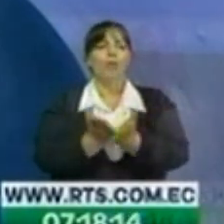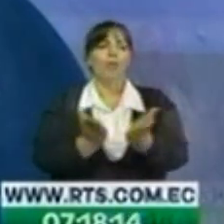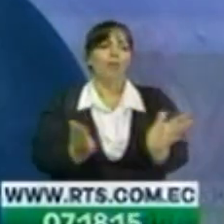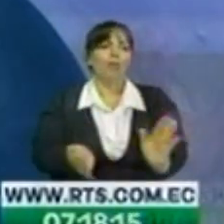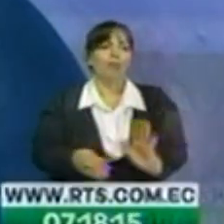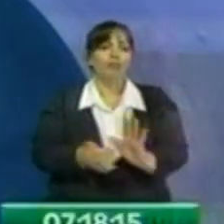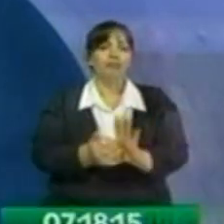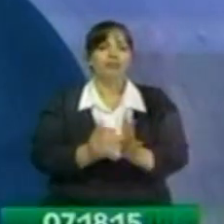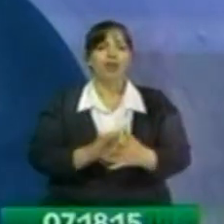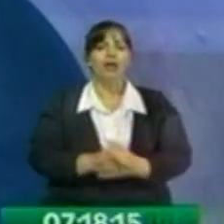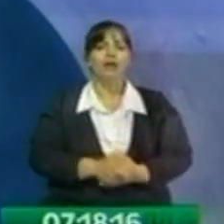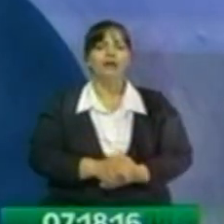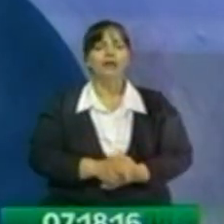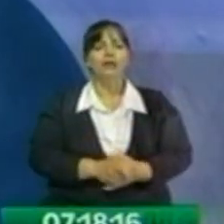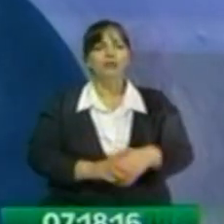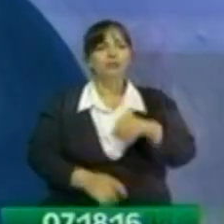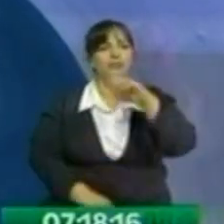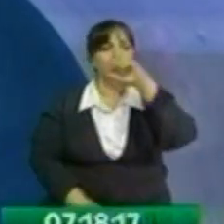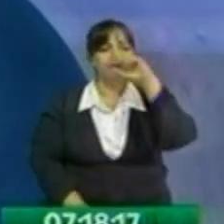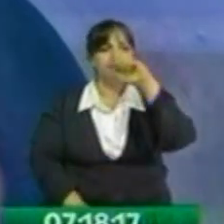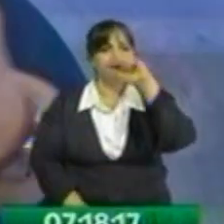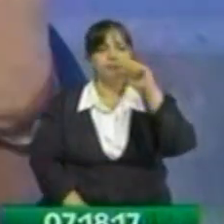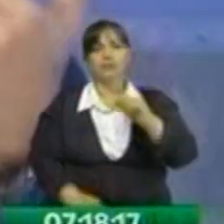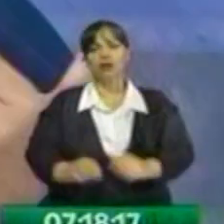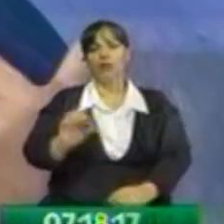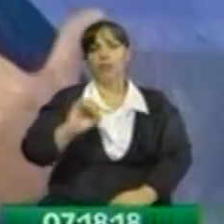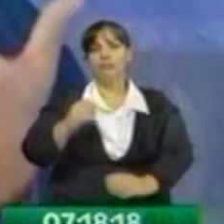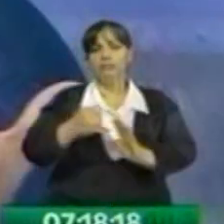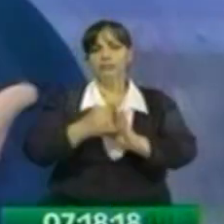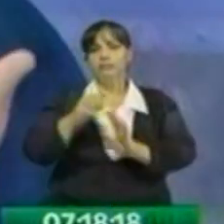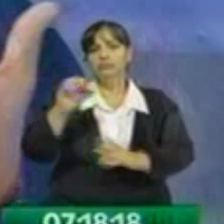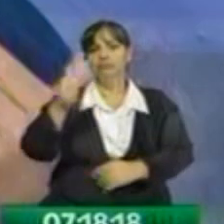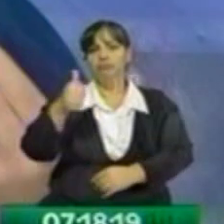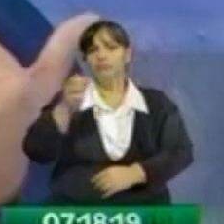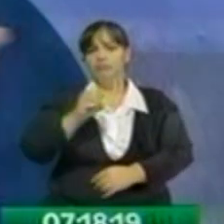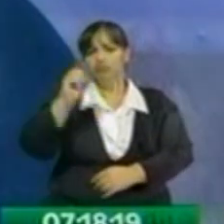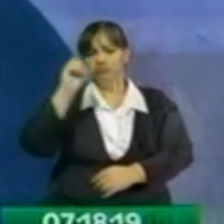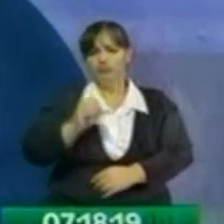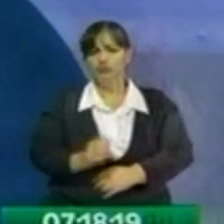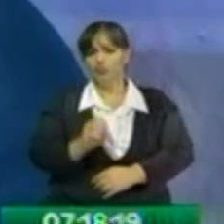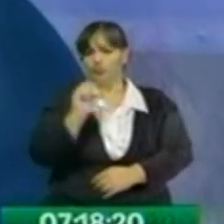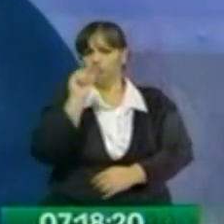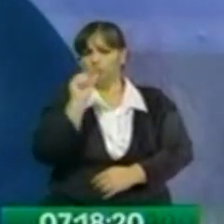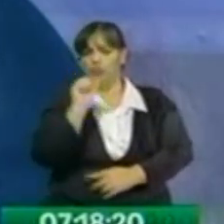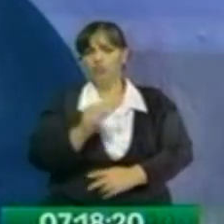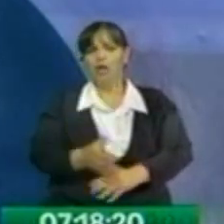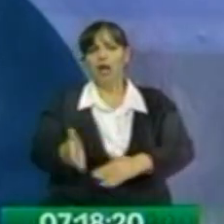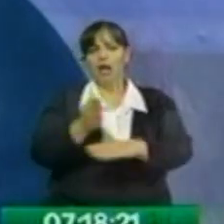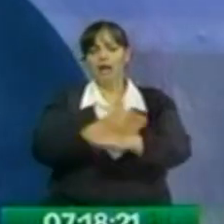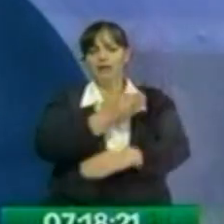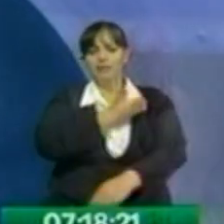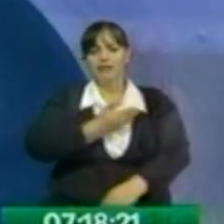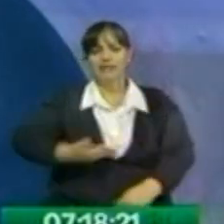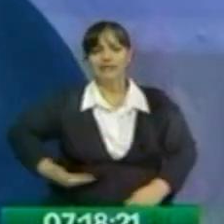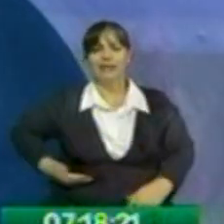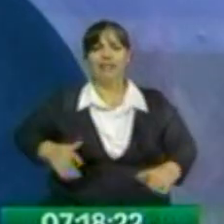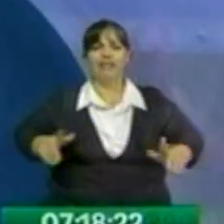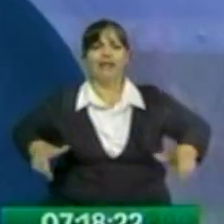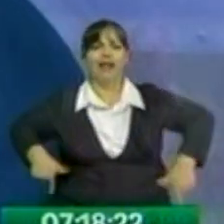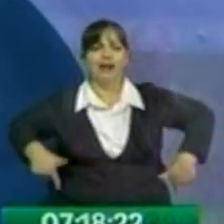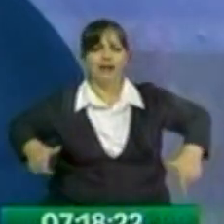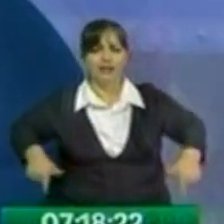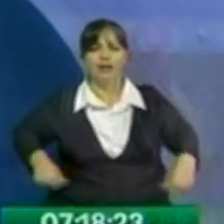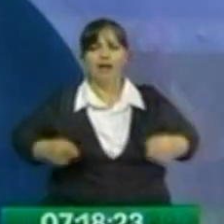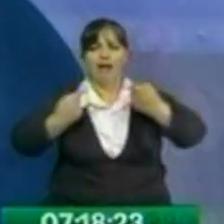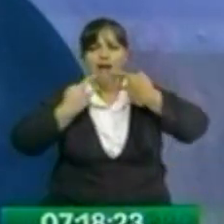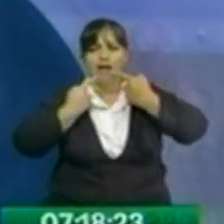otros servicios de 10 servicios, que es un decreto que ya lo ha emitido el presidente Lenin y que está ya